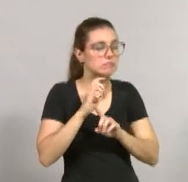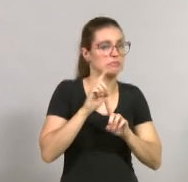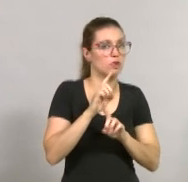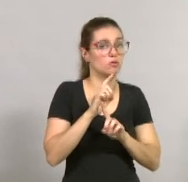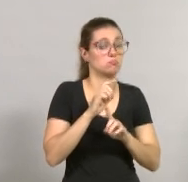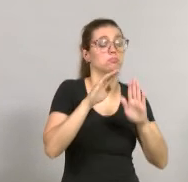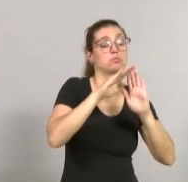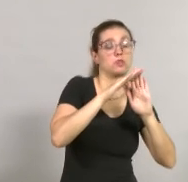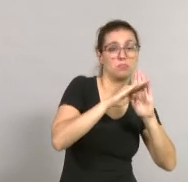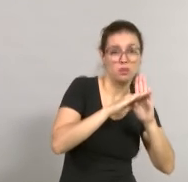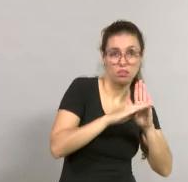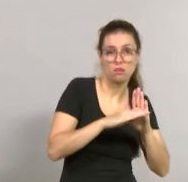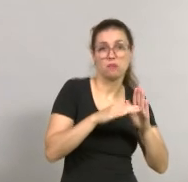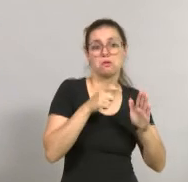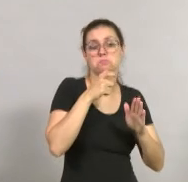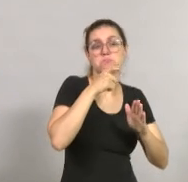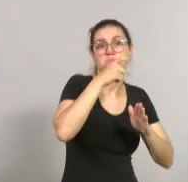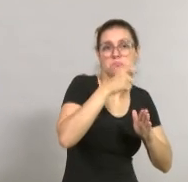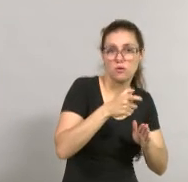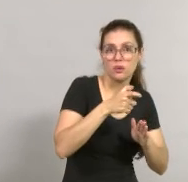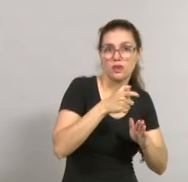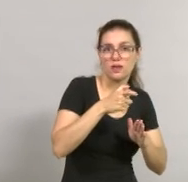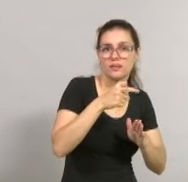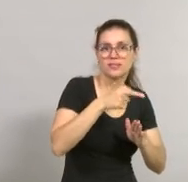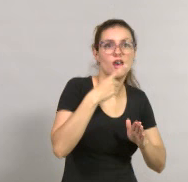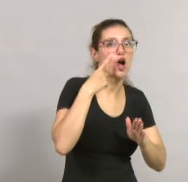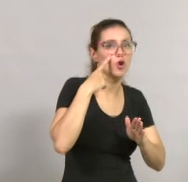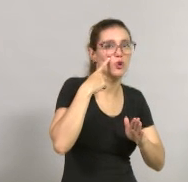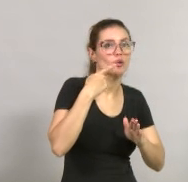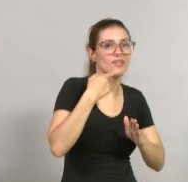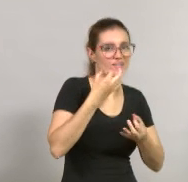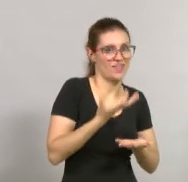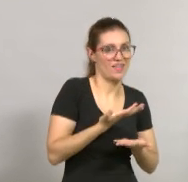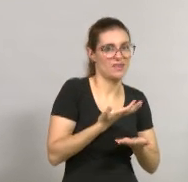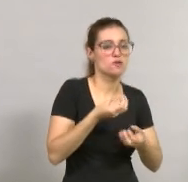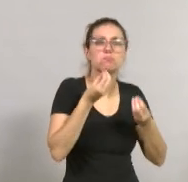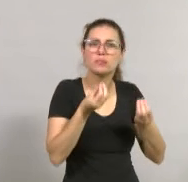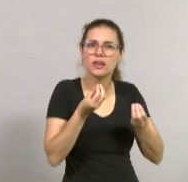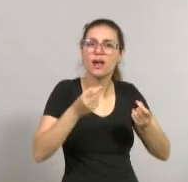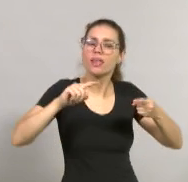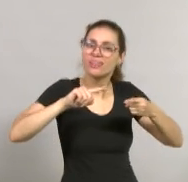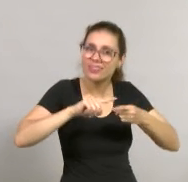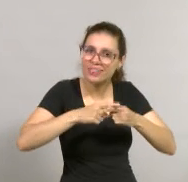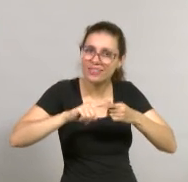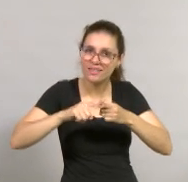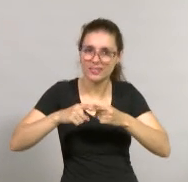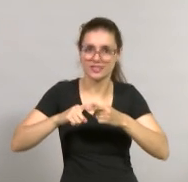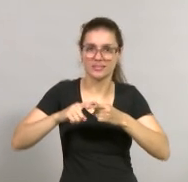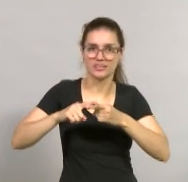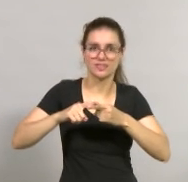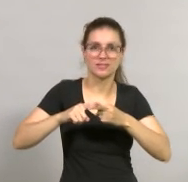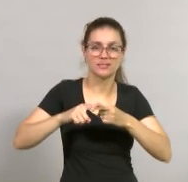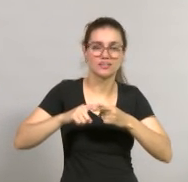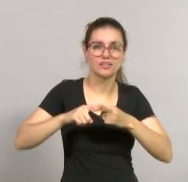recomendaciones, sugerencias que está bueno conocer para establecer debates, ¿no? ¿De qué significa? Porque